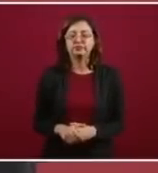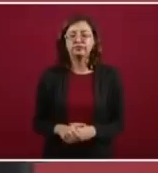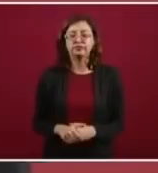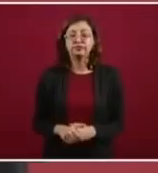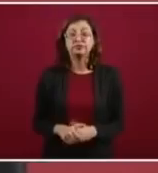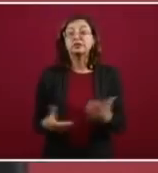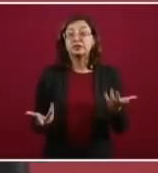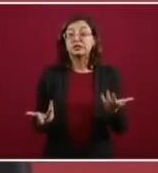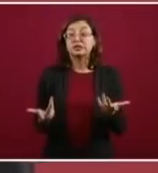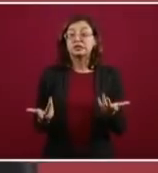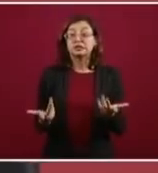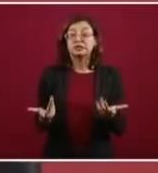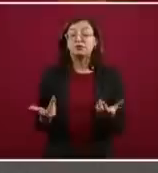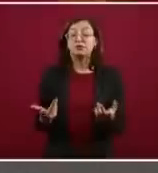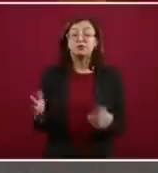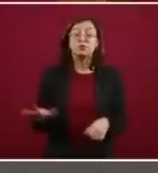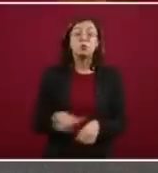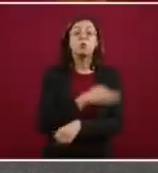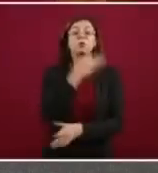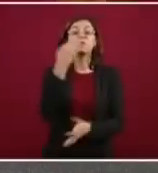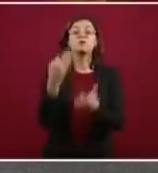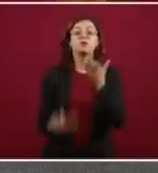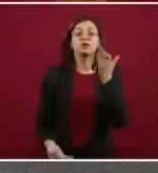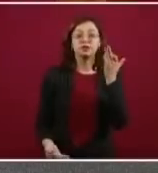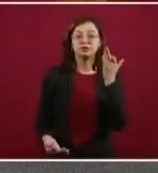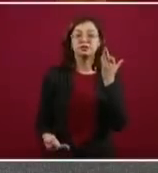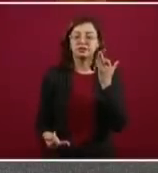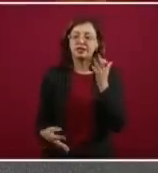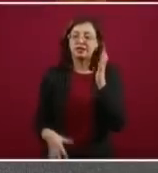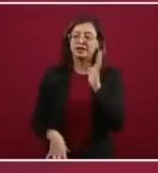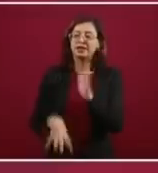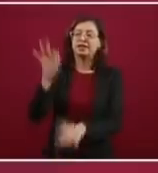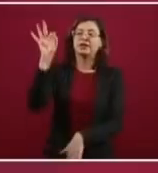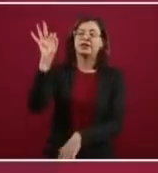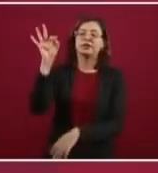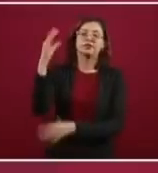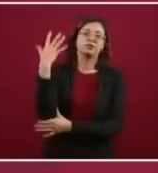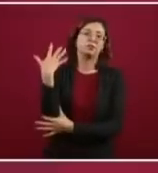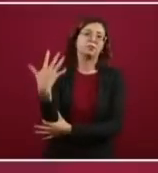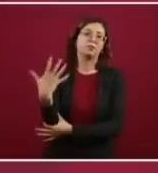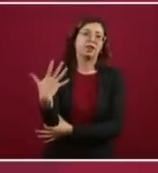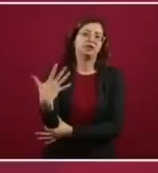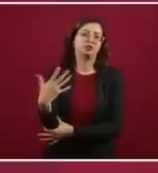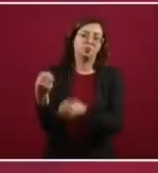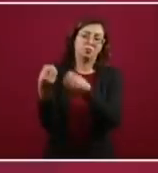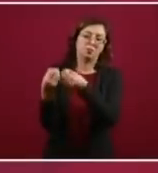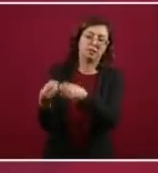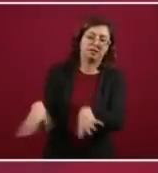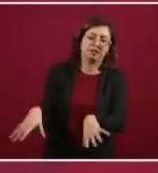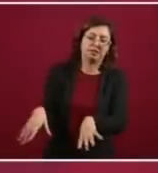única manera, dice, de hacer que apareciera mi brazo perdido.